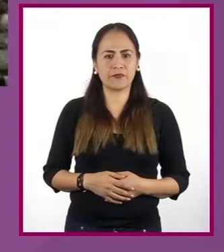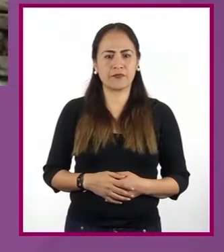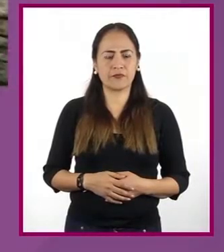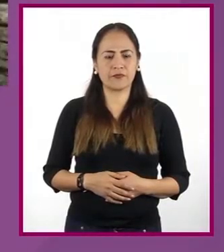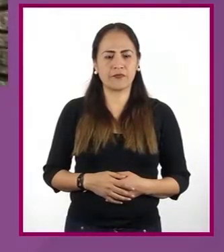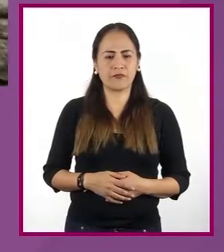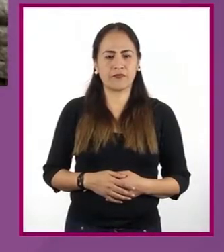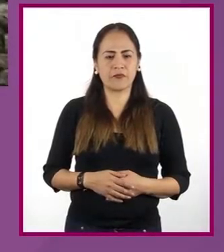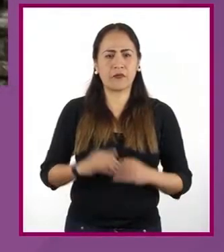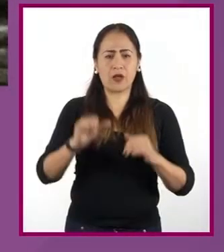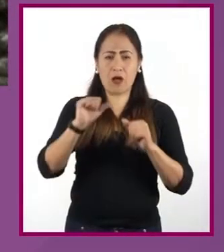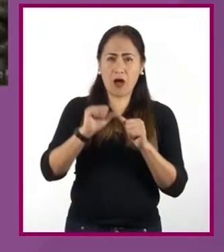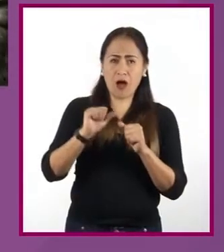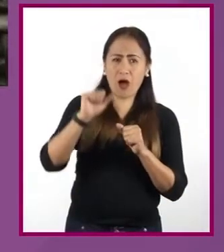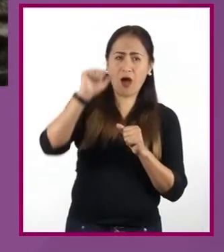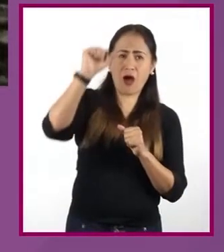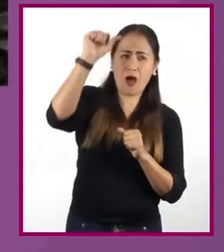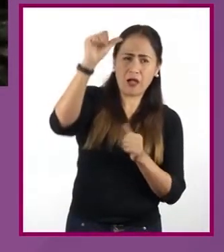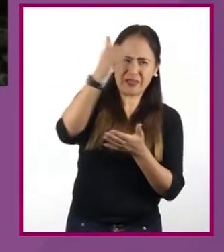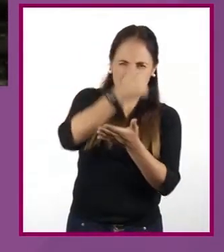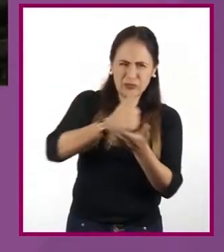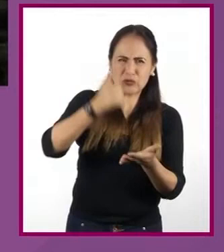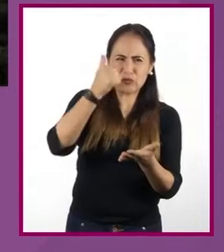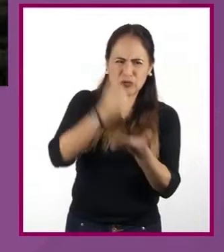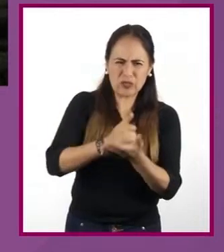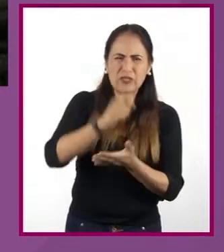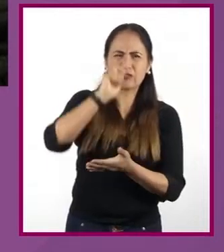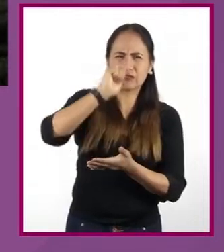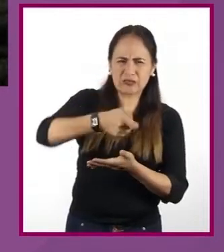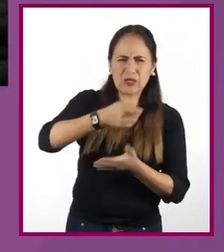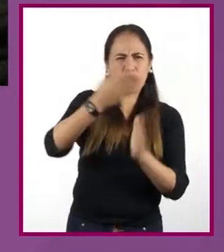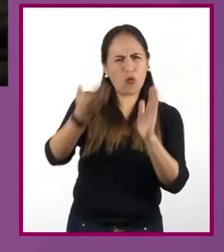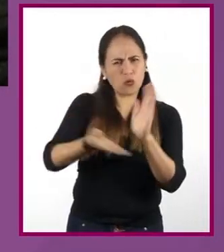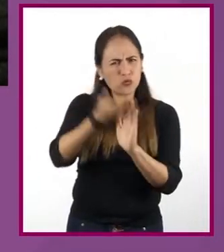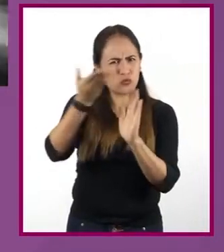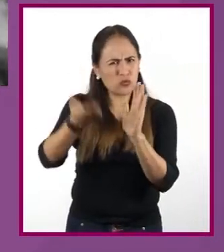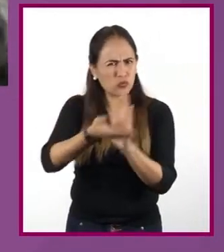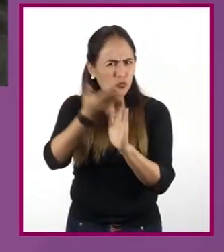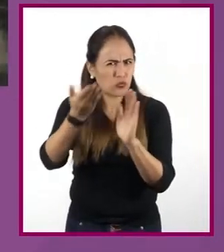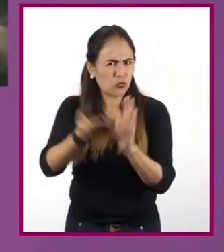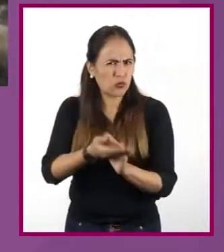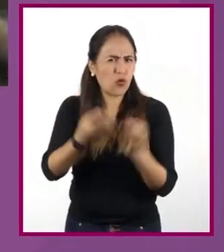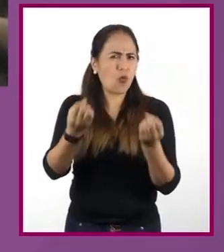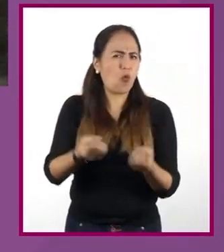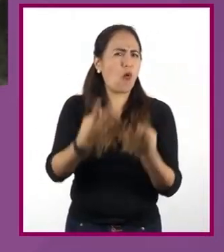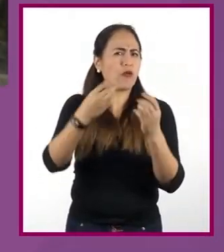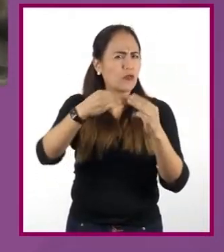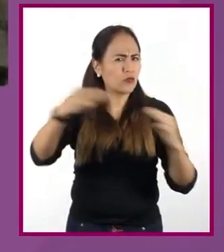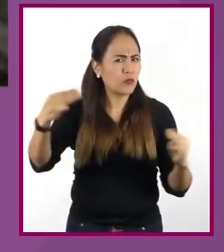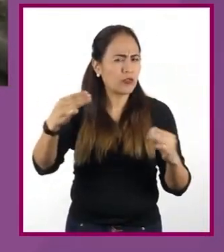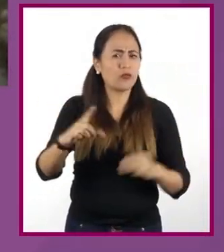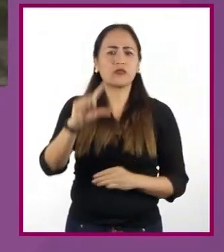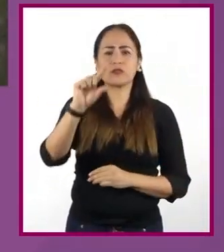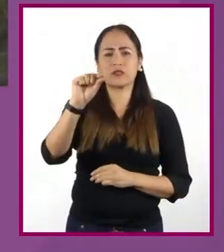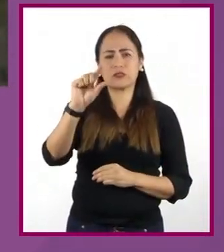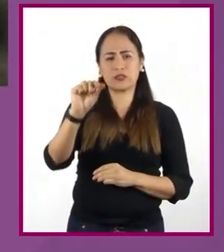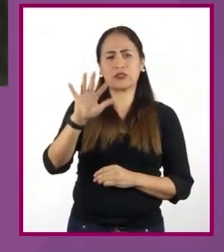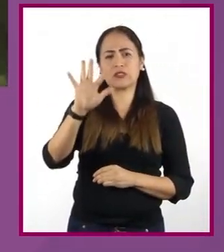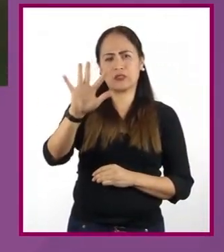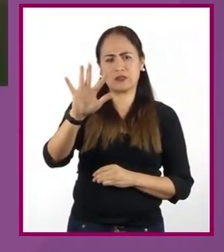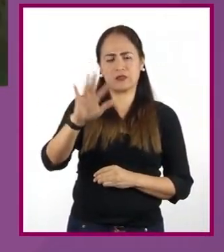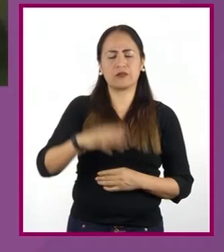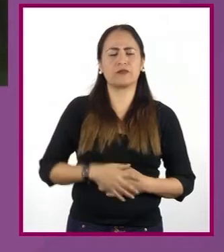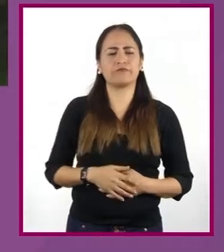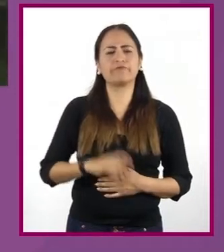La parte más elevada de la ciudad se alzaba como una construcción de 75 metros de altura. Es